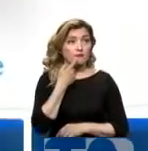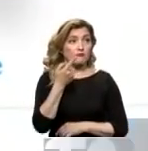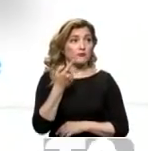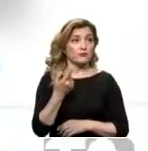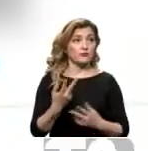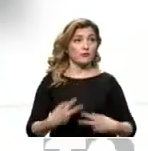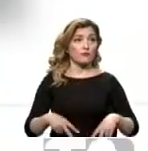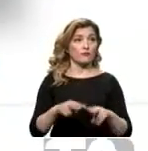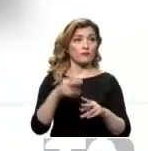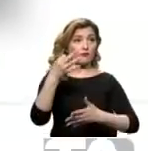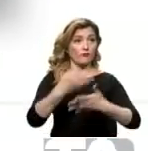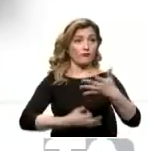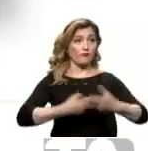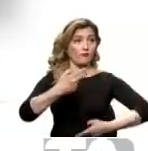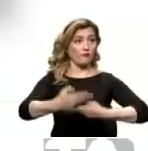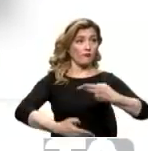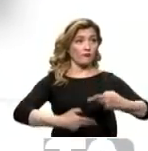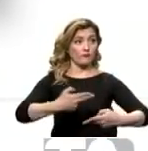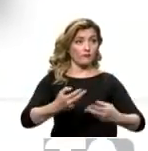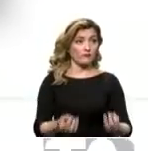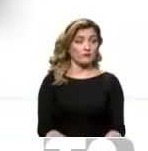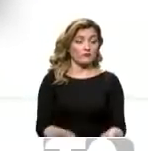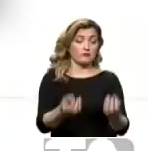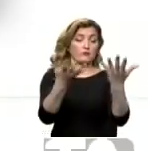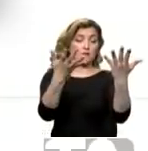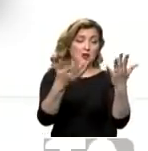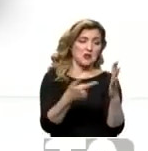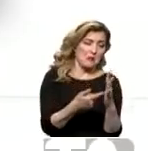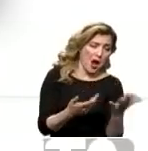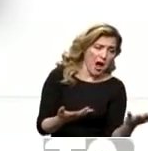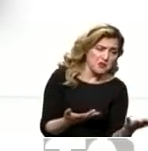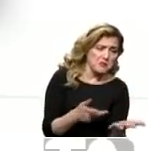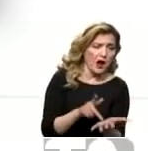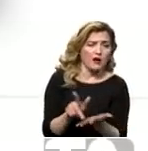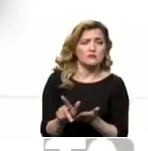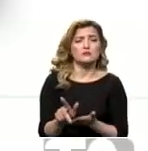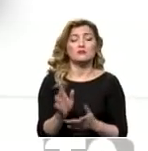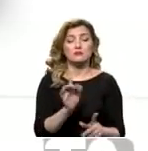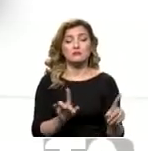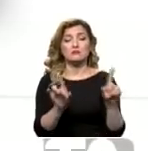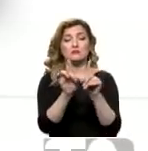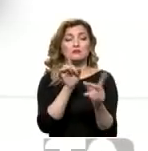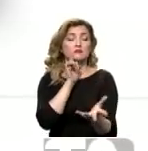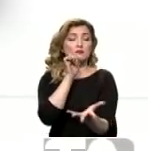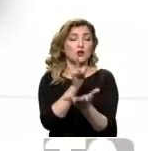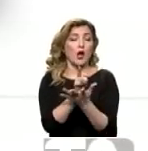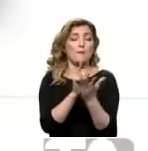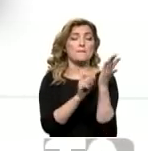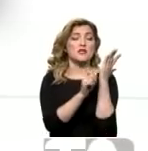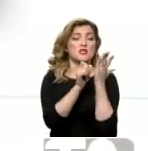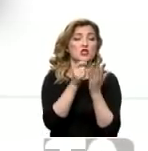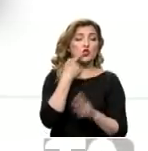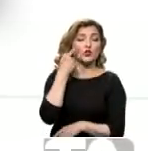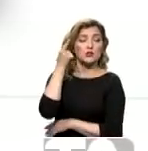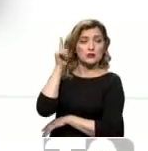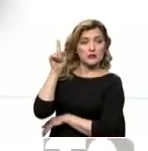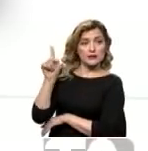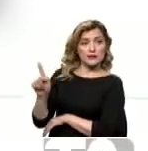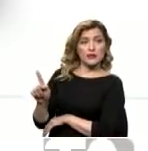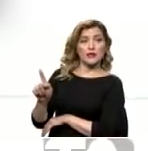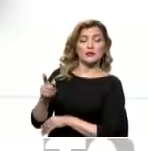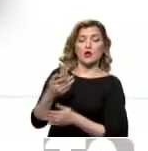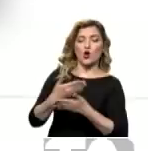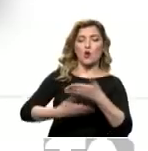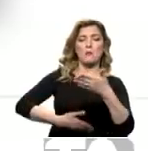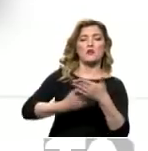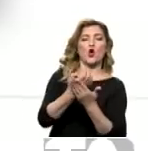total de los bonos negociados ni la tasa. El único dato cierto, conforme lo revela el propio ministro, es que serán bonos